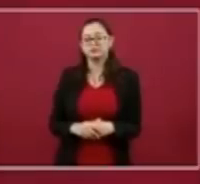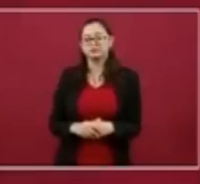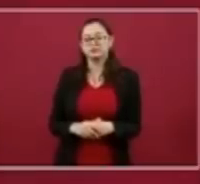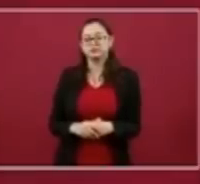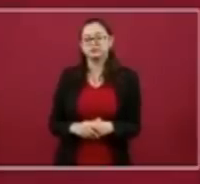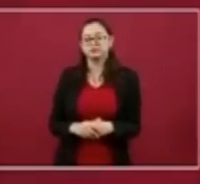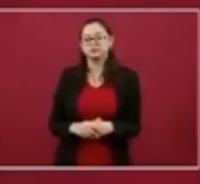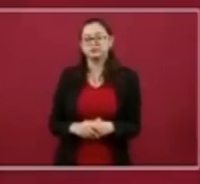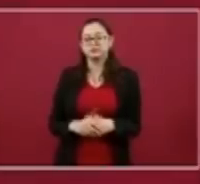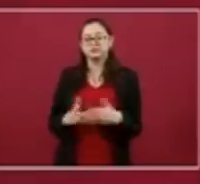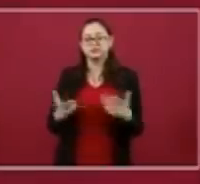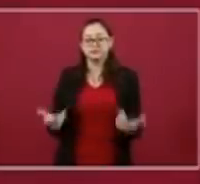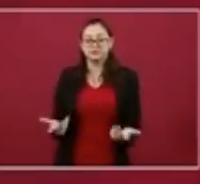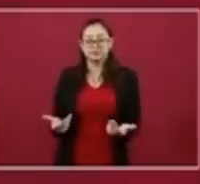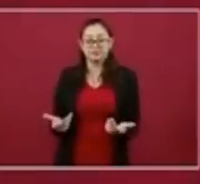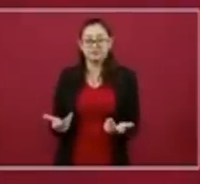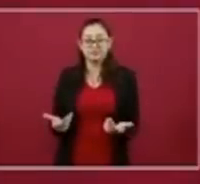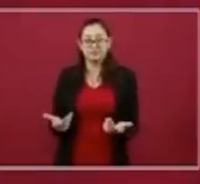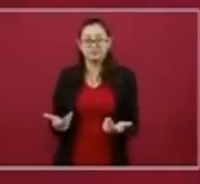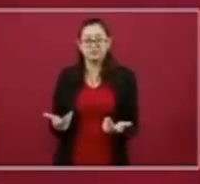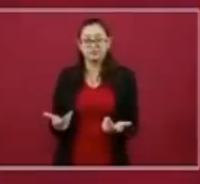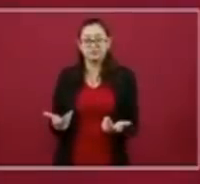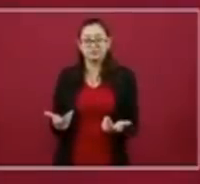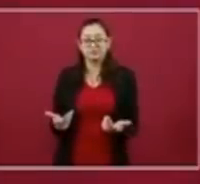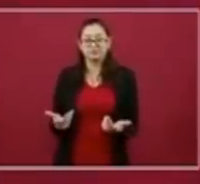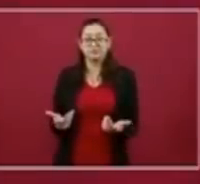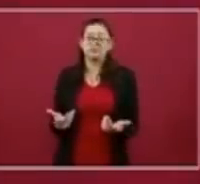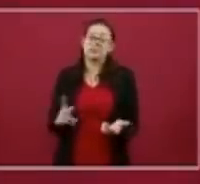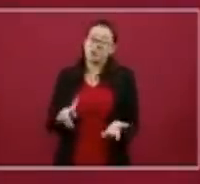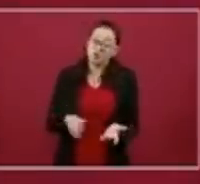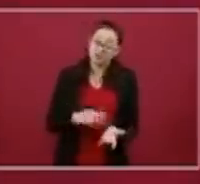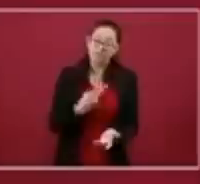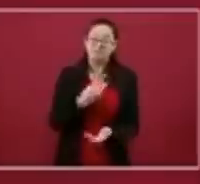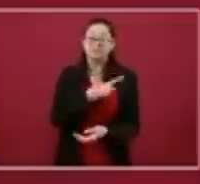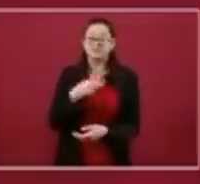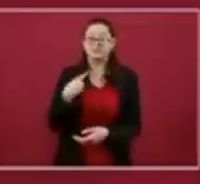se tiene que repetir, lo tenemos que repetir.